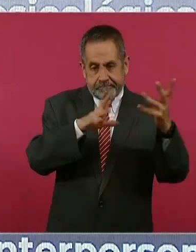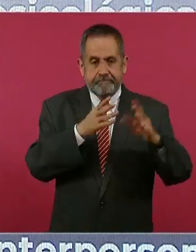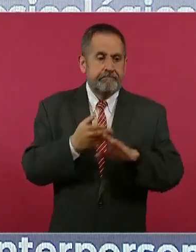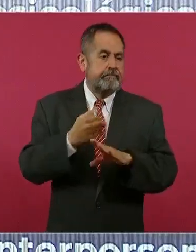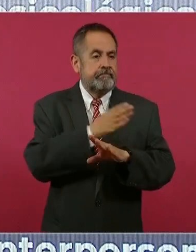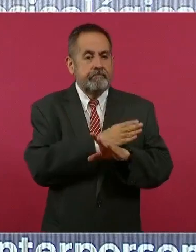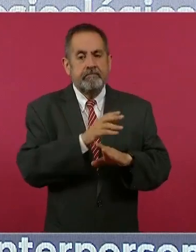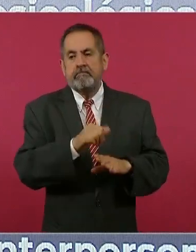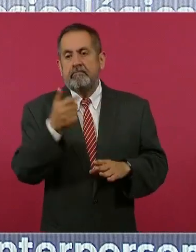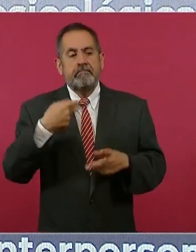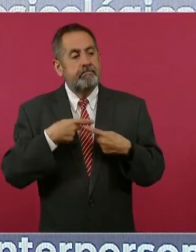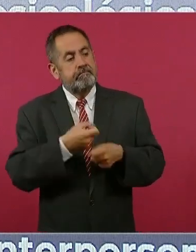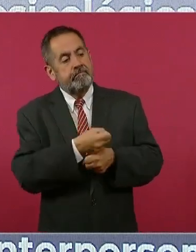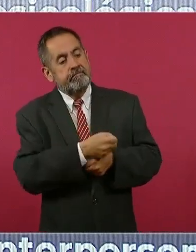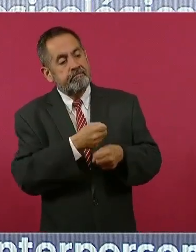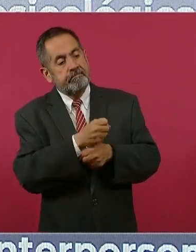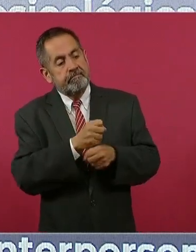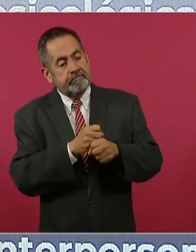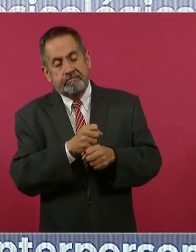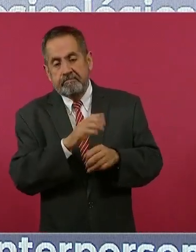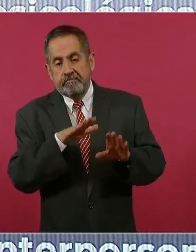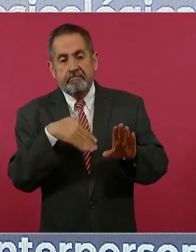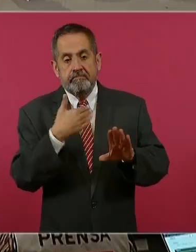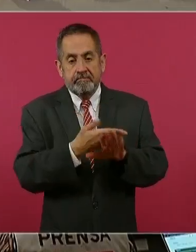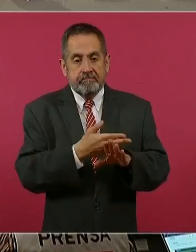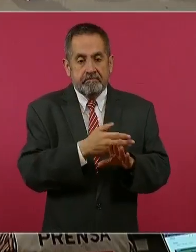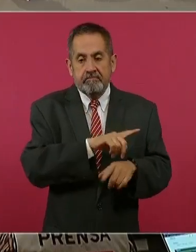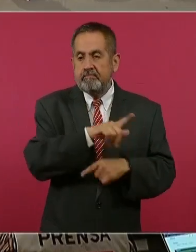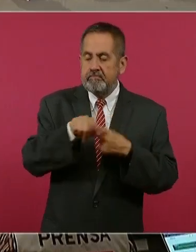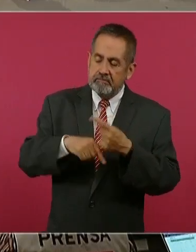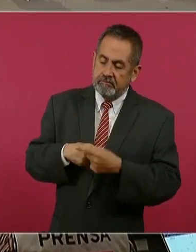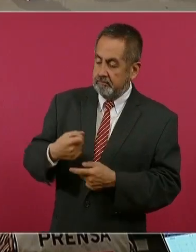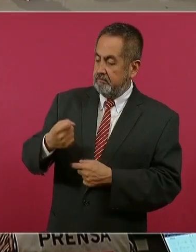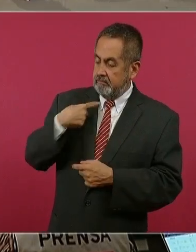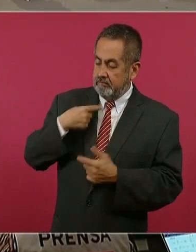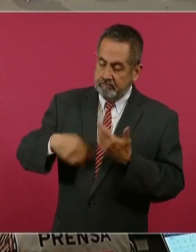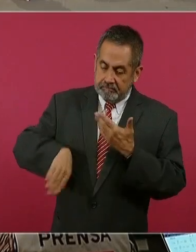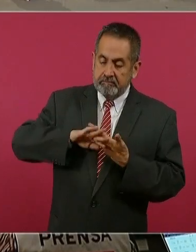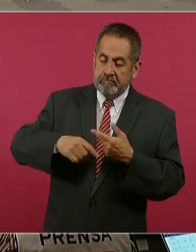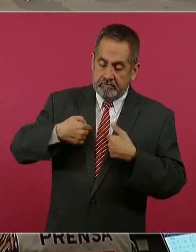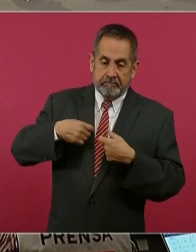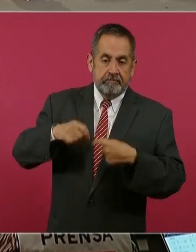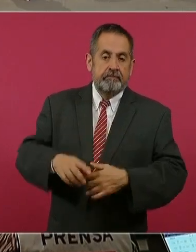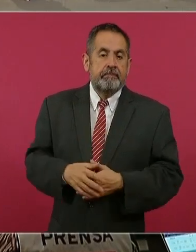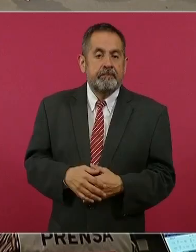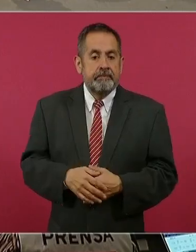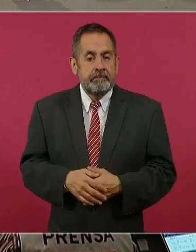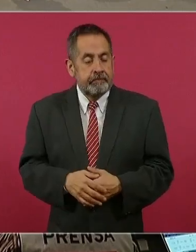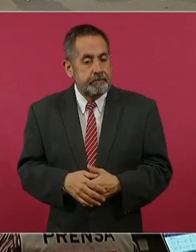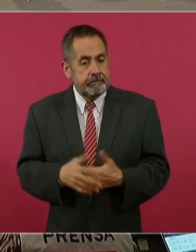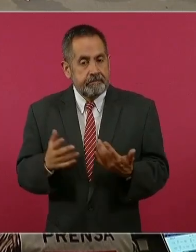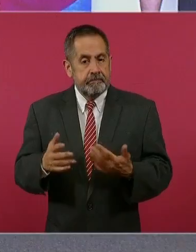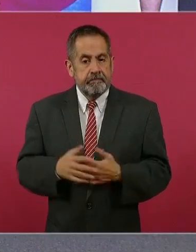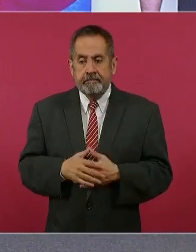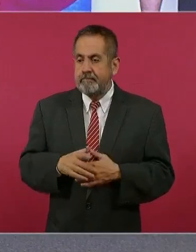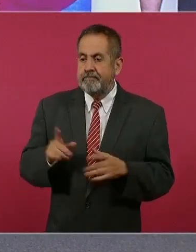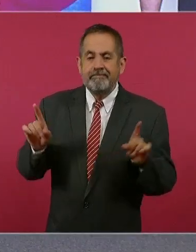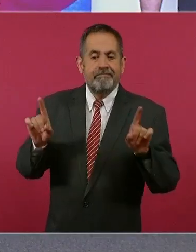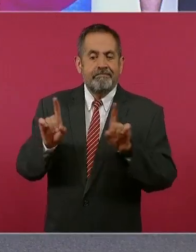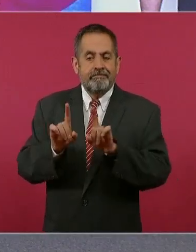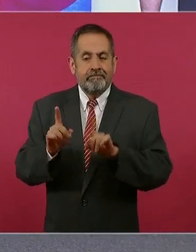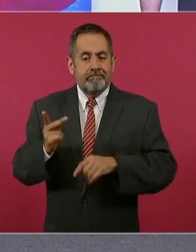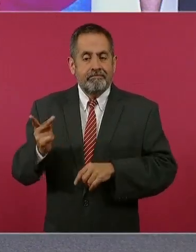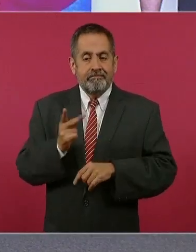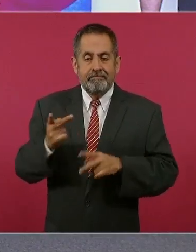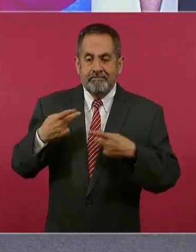ejercida por otras personas desde afuera, mayormente las personas adultas. Violencia interpersonal, cuando hay una relación tóxica entre